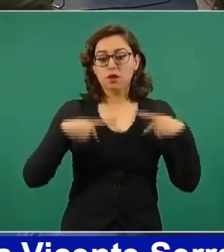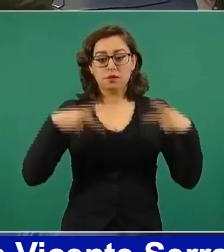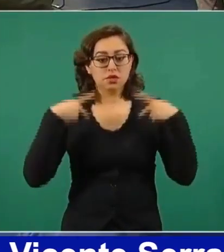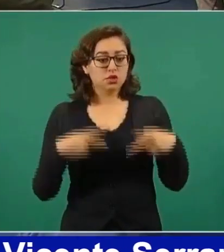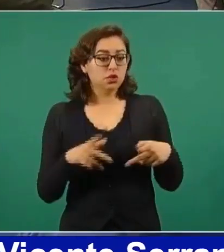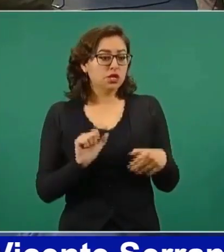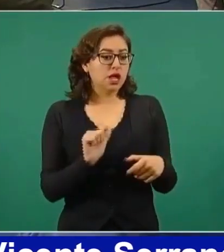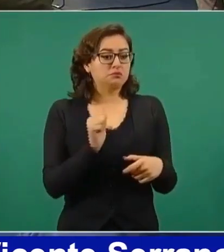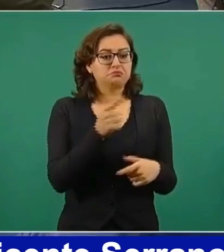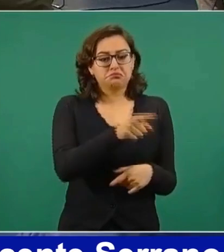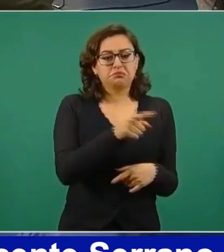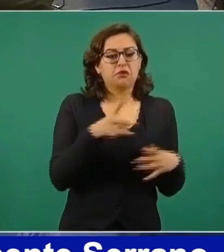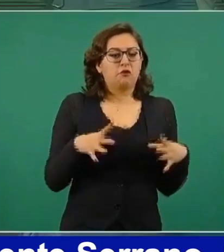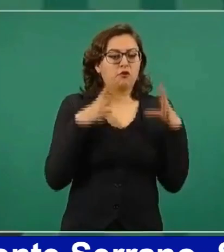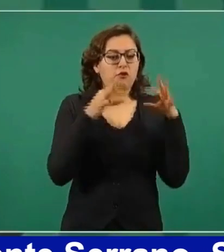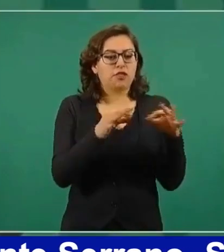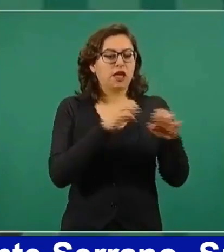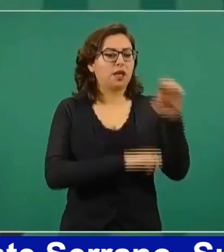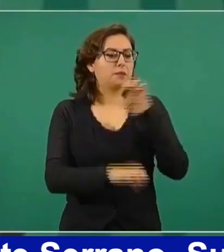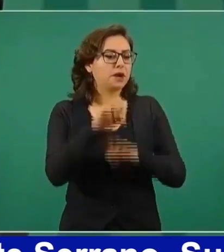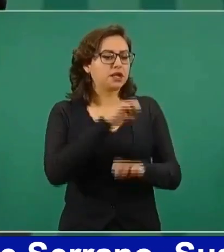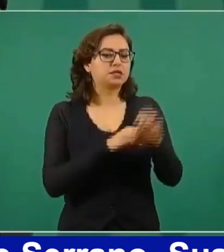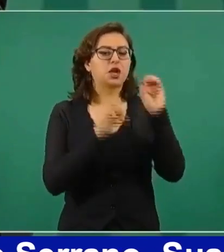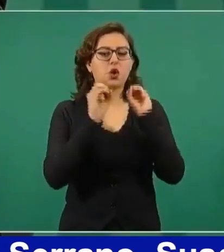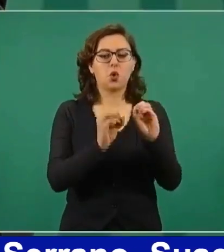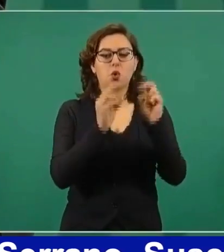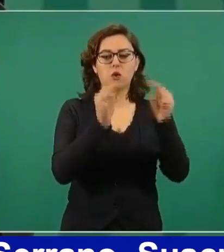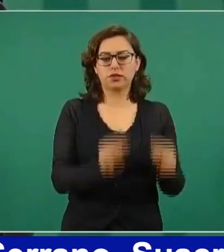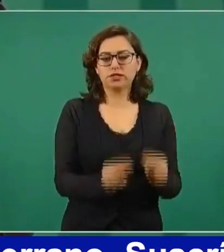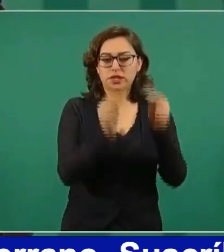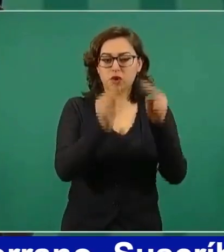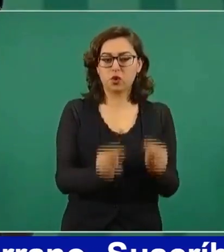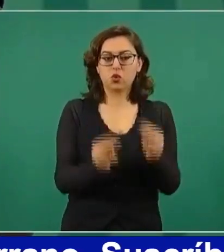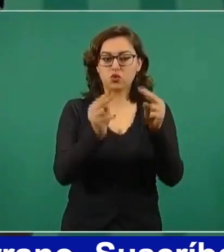o hacía una empresa, porque también